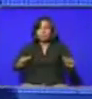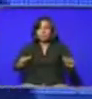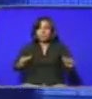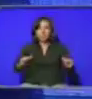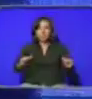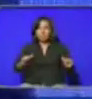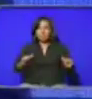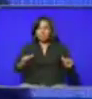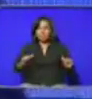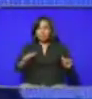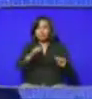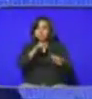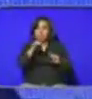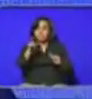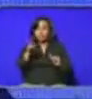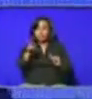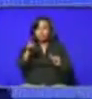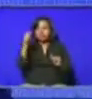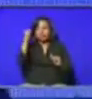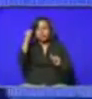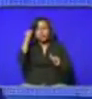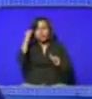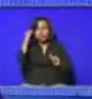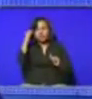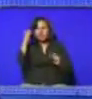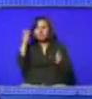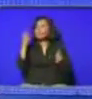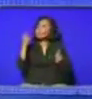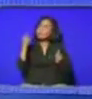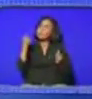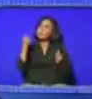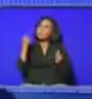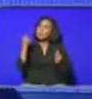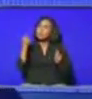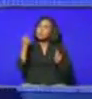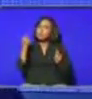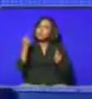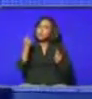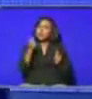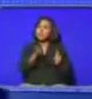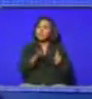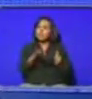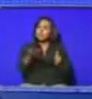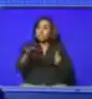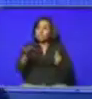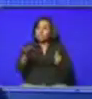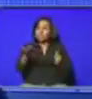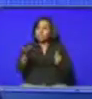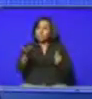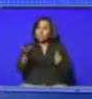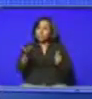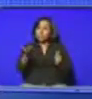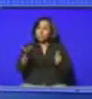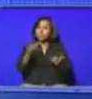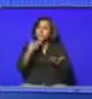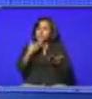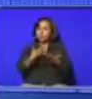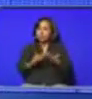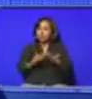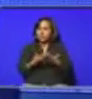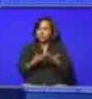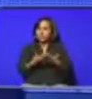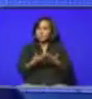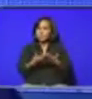ellos definieron como país que la riqueza de ellos, donde ellos iban a concentrar su fortaleza como